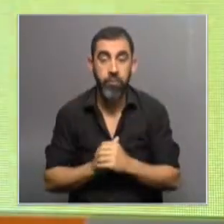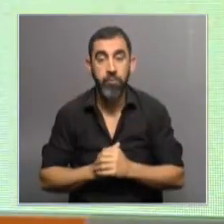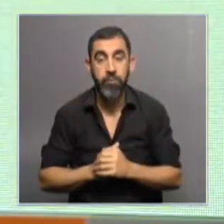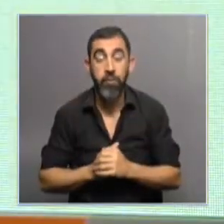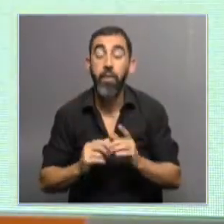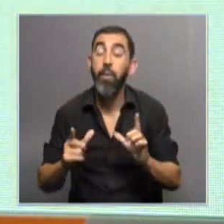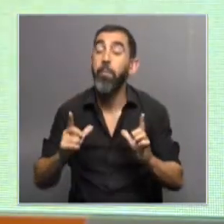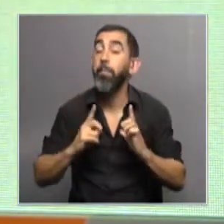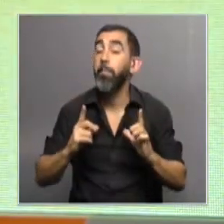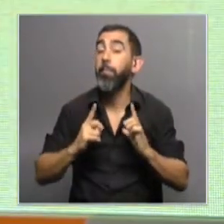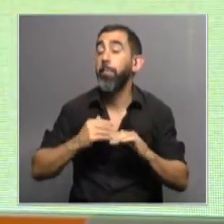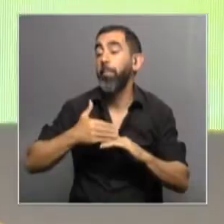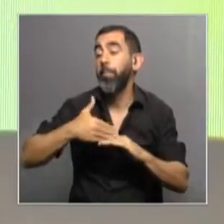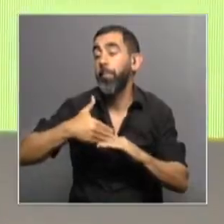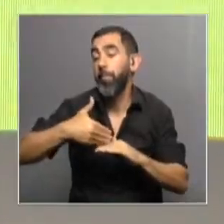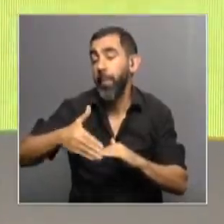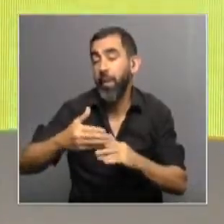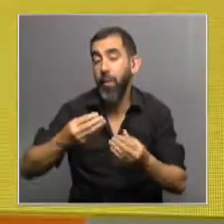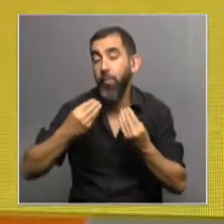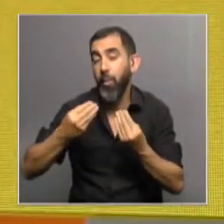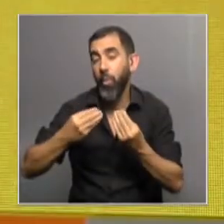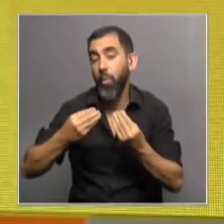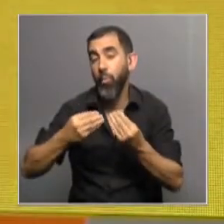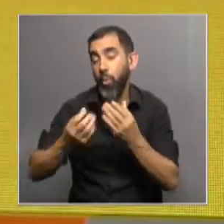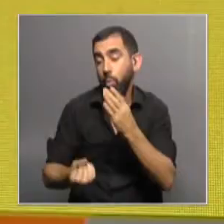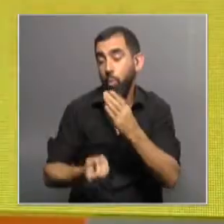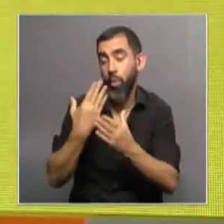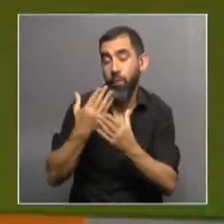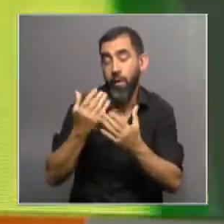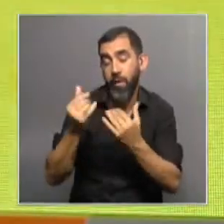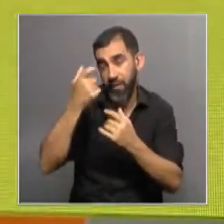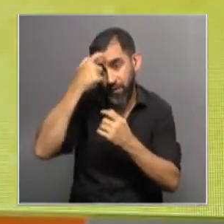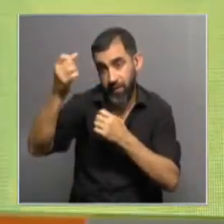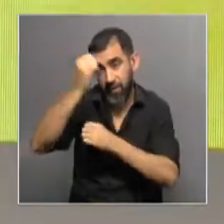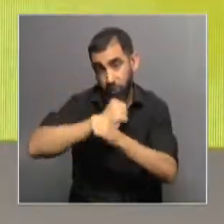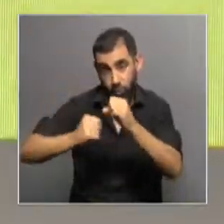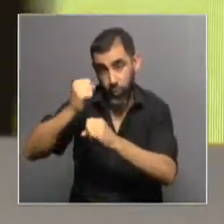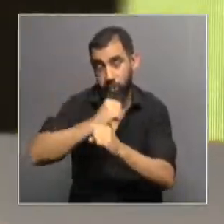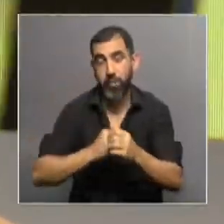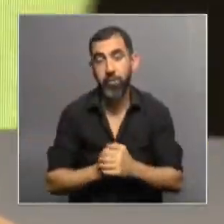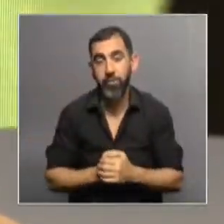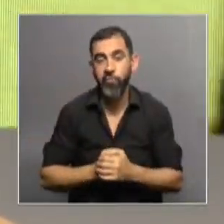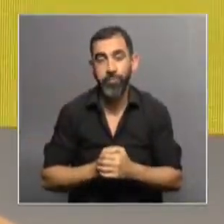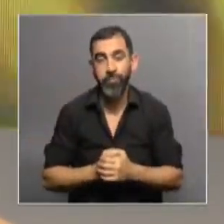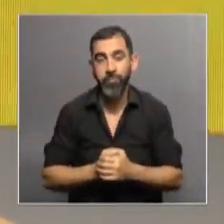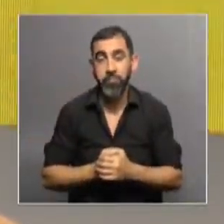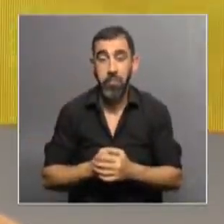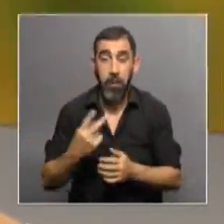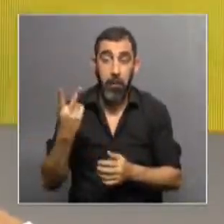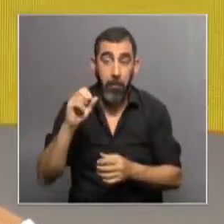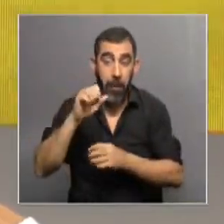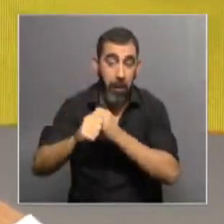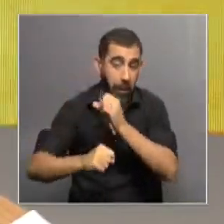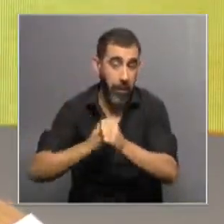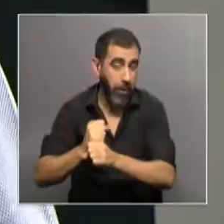la verdad que esperaron unos años para ver cómo se actualiza toda esta tecnología y capaz no tantos pensemos que son 20 años y